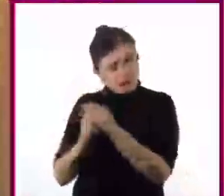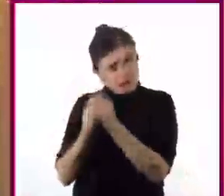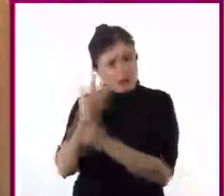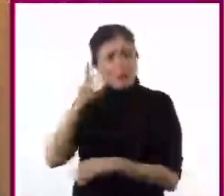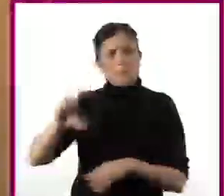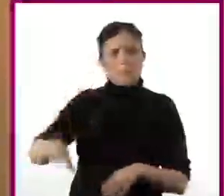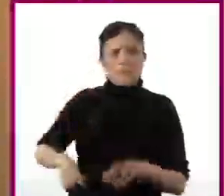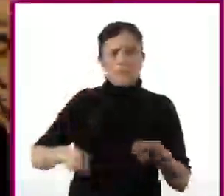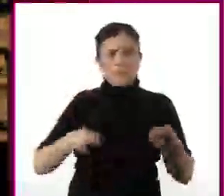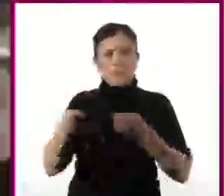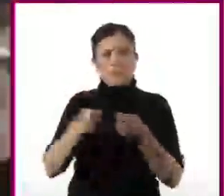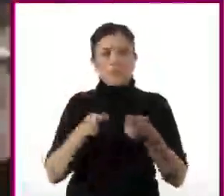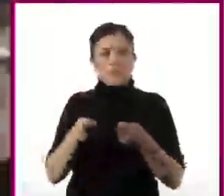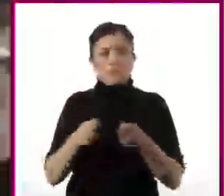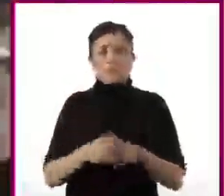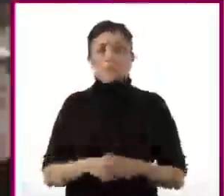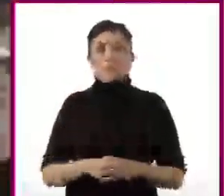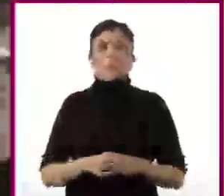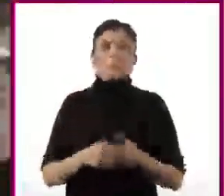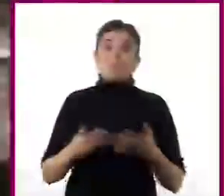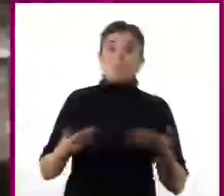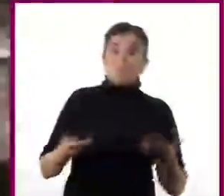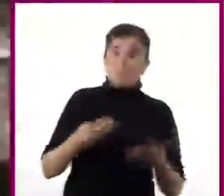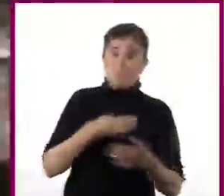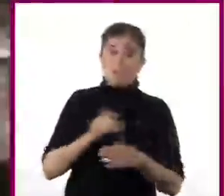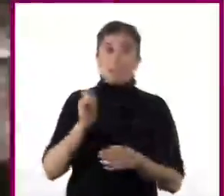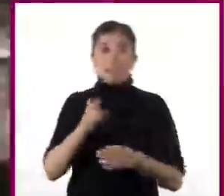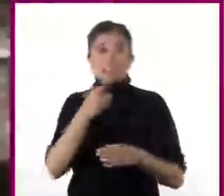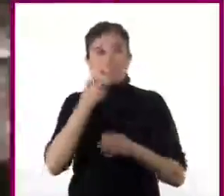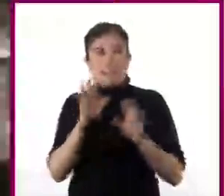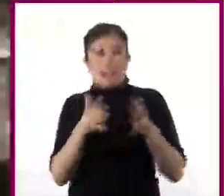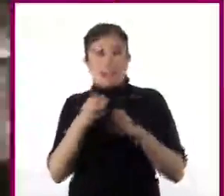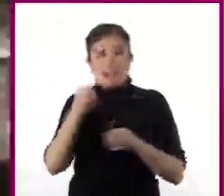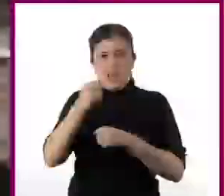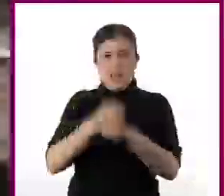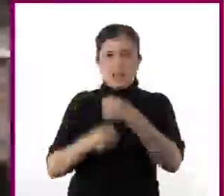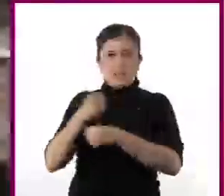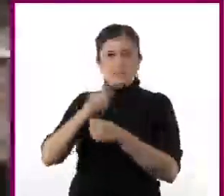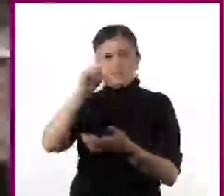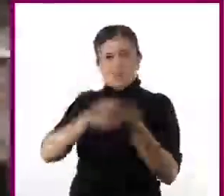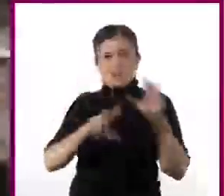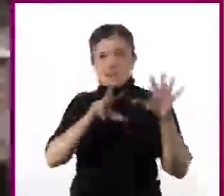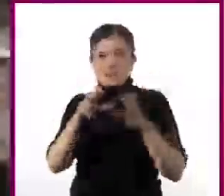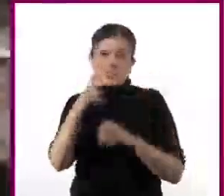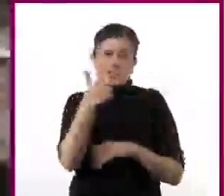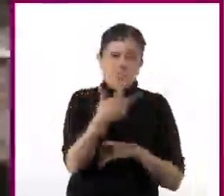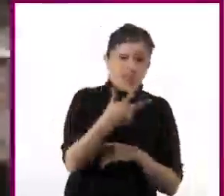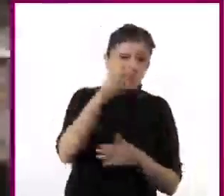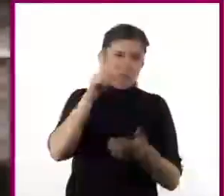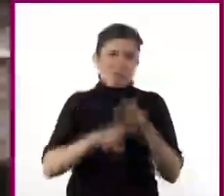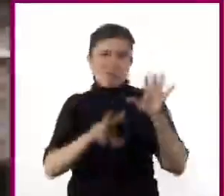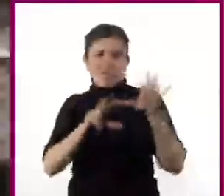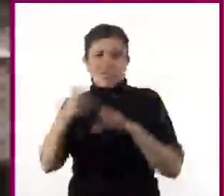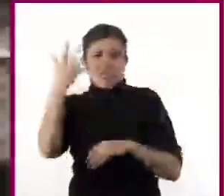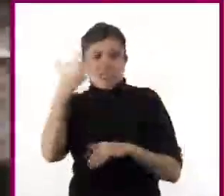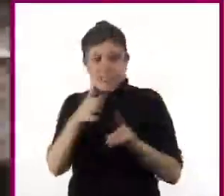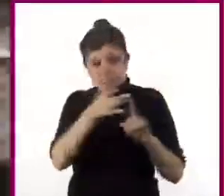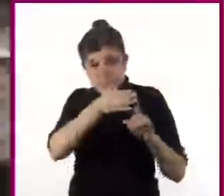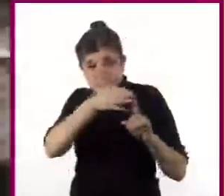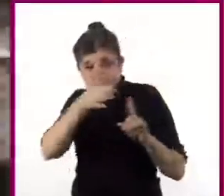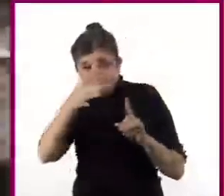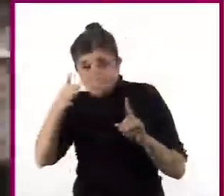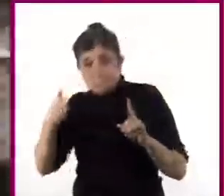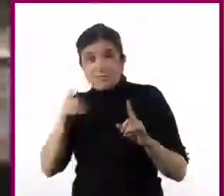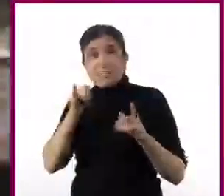político. Bueno, estamos hablando de un par de años, ¿no? 1808, 1810, que es una